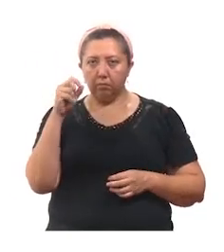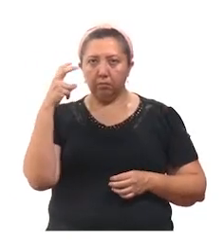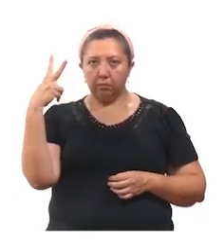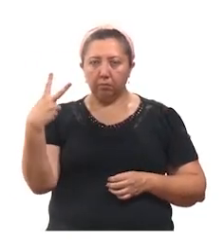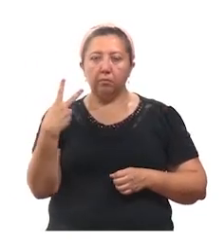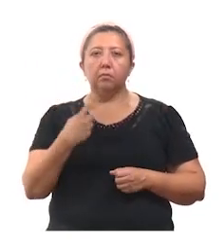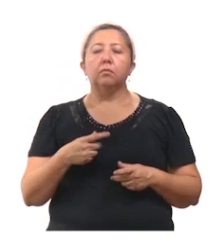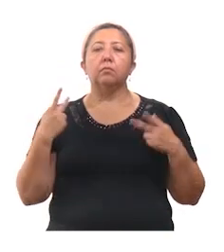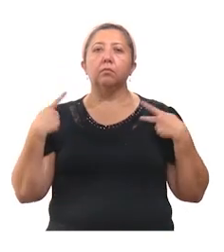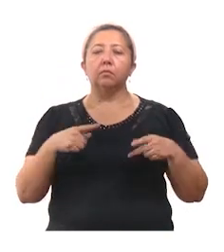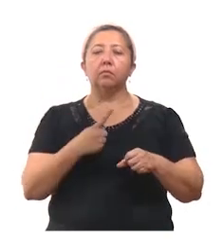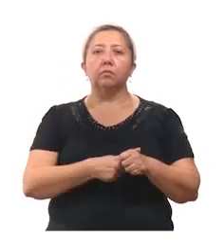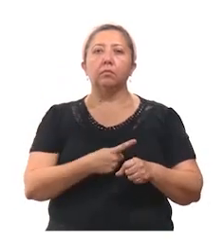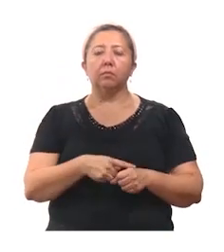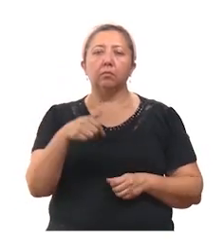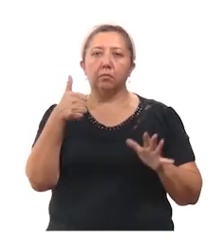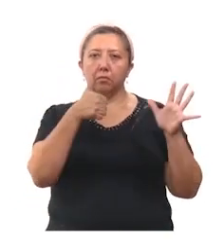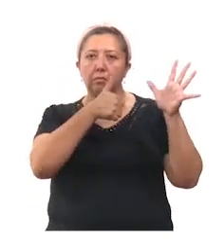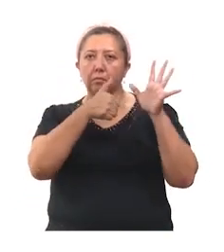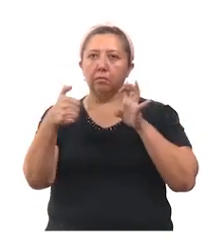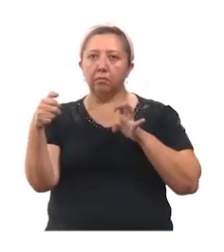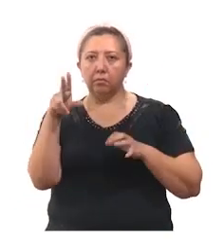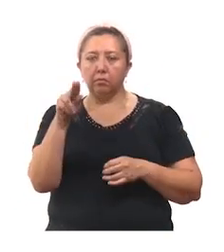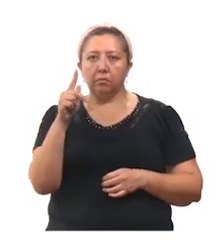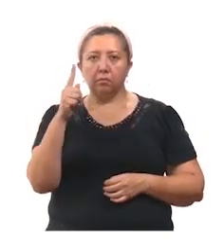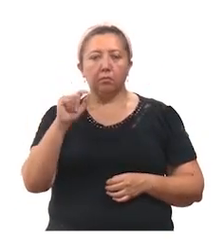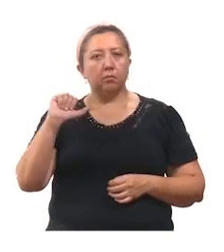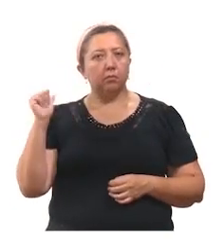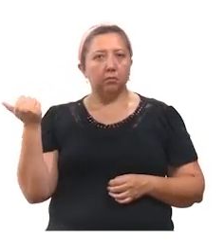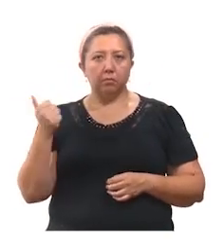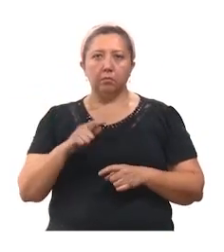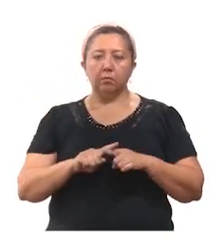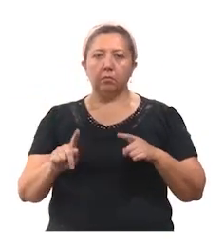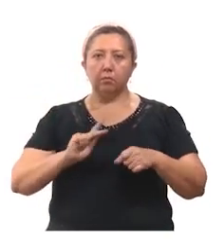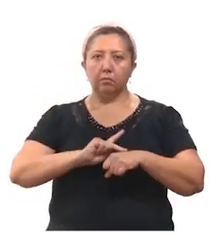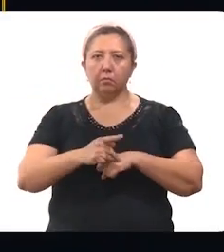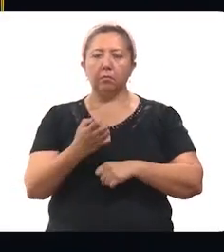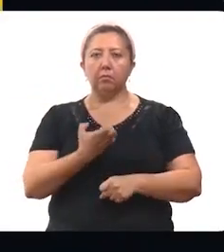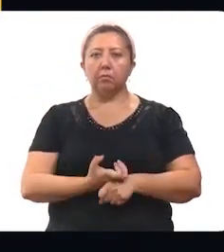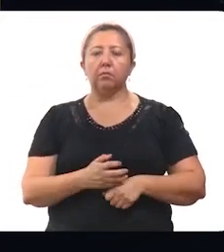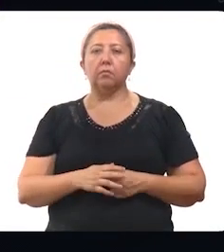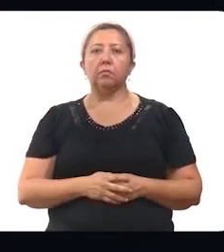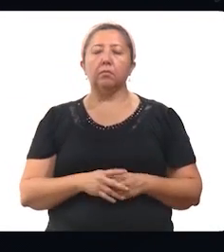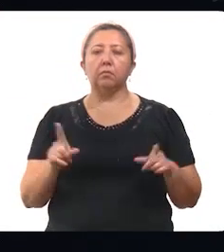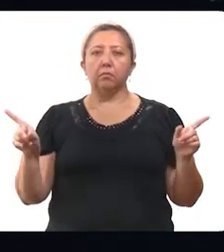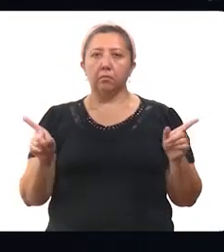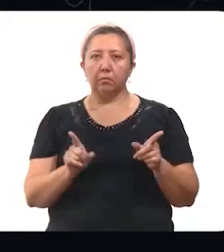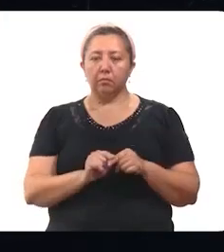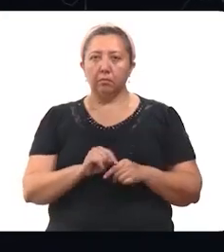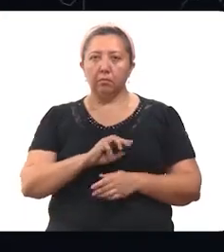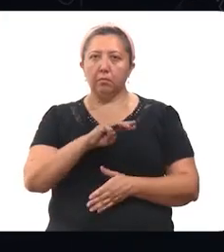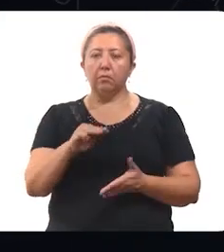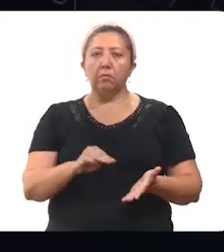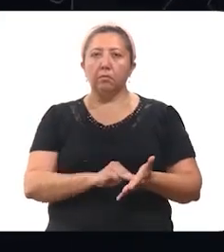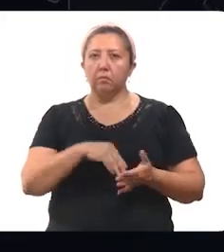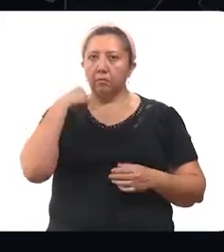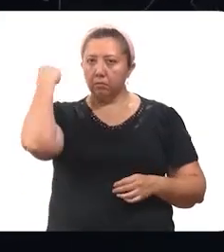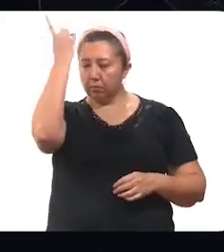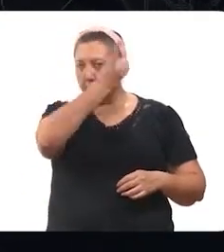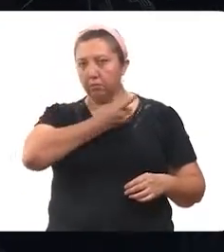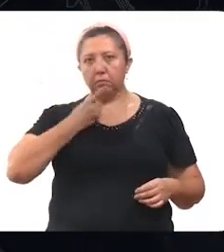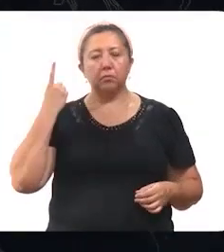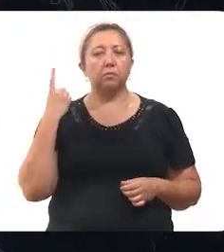85.422 casos positivos, 681 son de otro país u otro estado. Específicamente en Mérida se